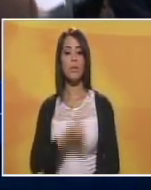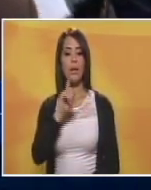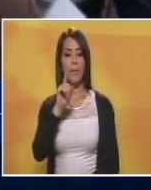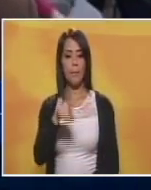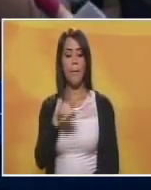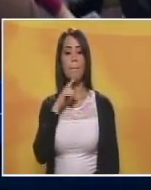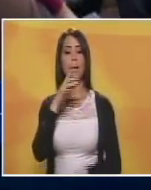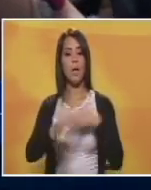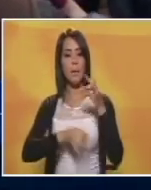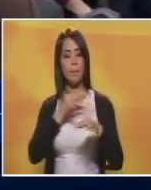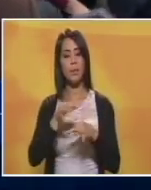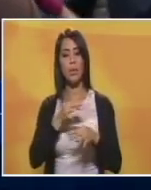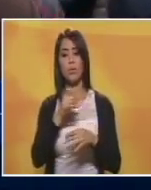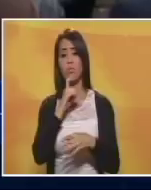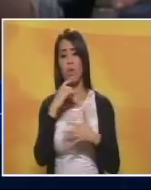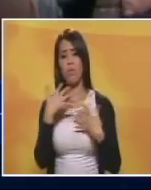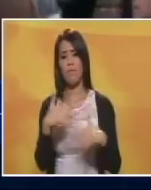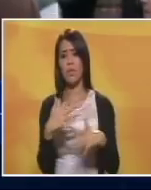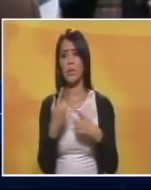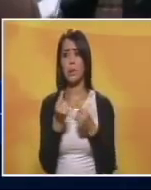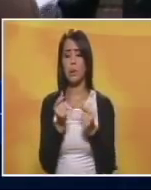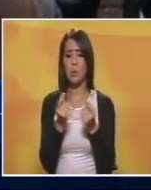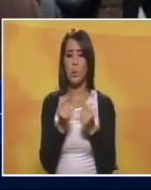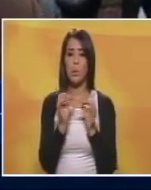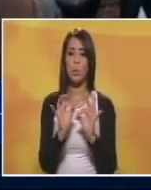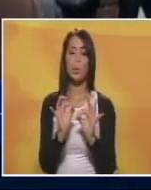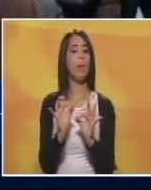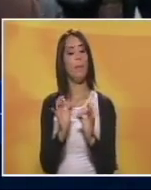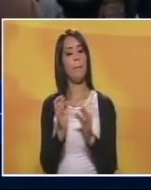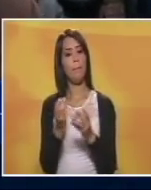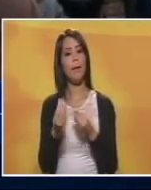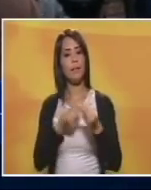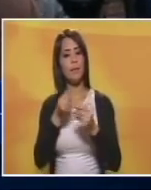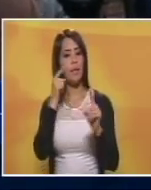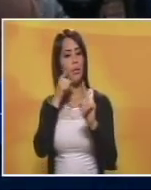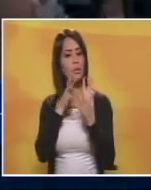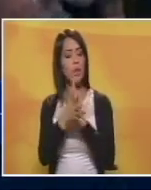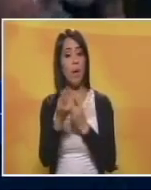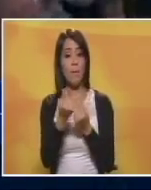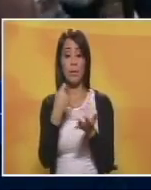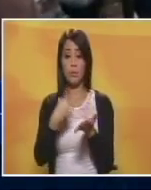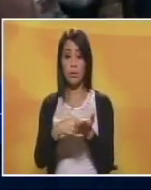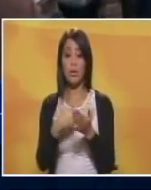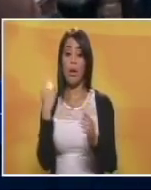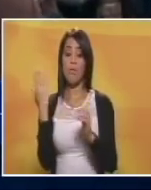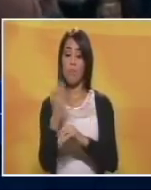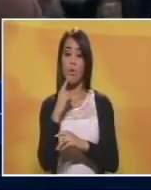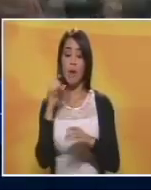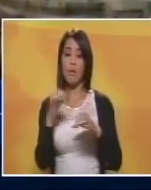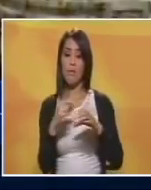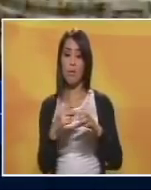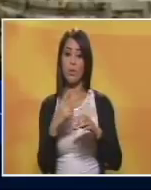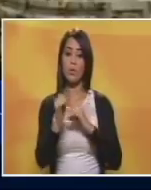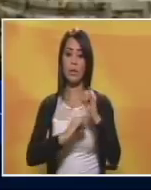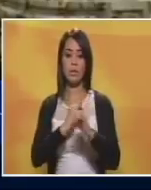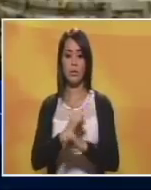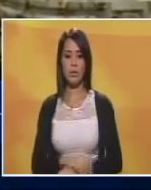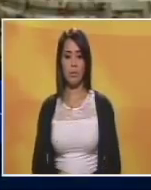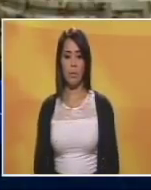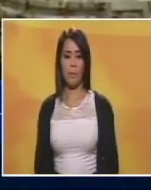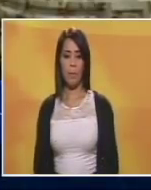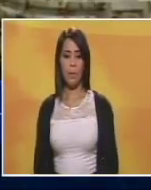se habló de un fuerte ajuste en el Estado para cumplir con las metas fiscales que impone el Fondo Monetario Internacional. La euforia que